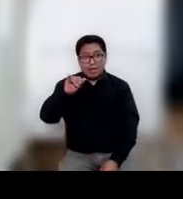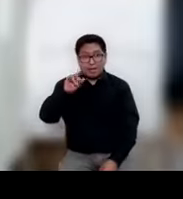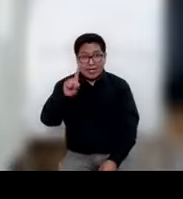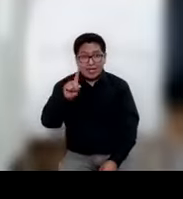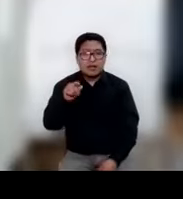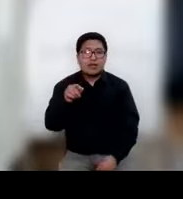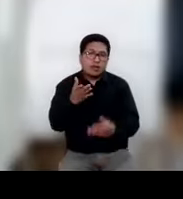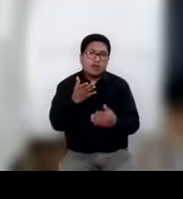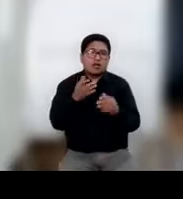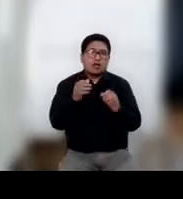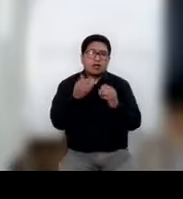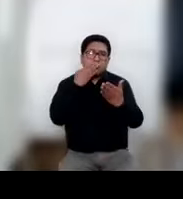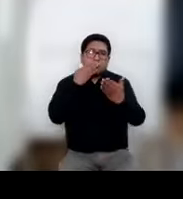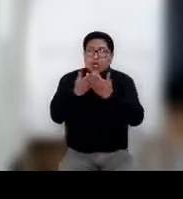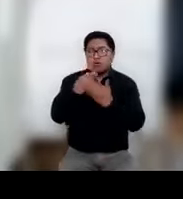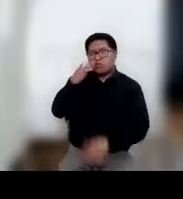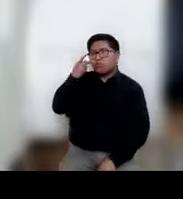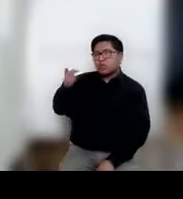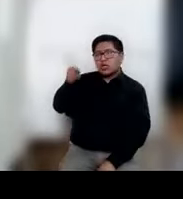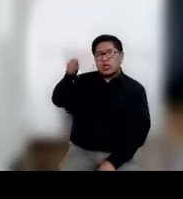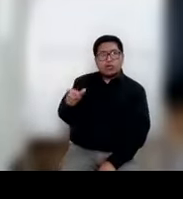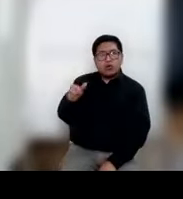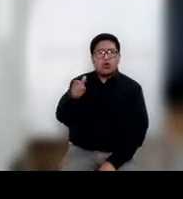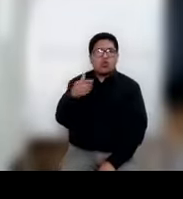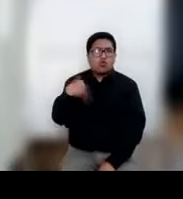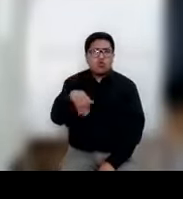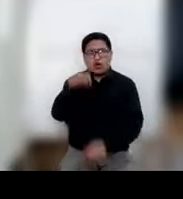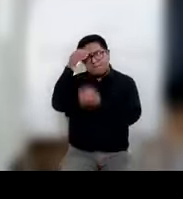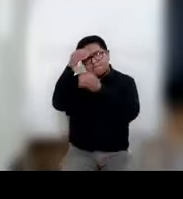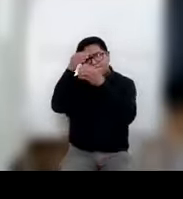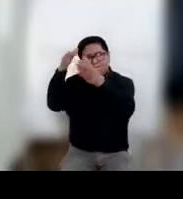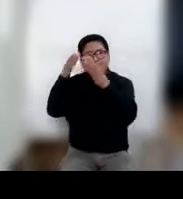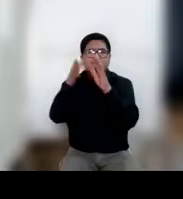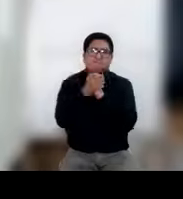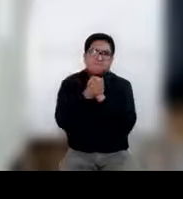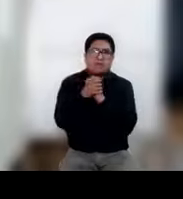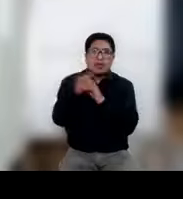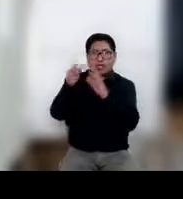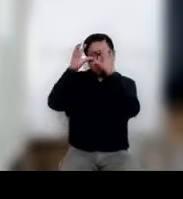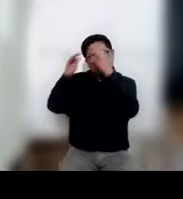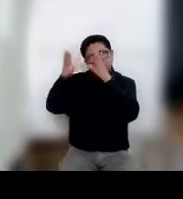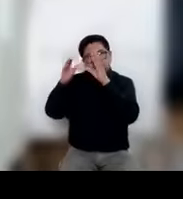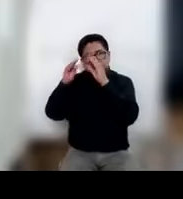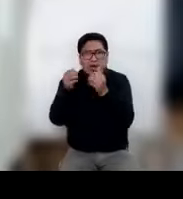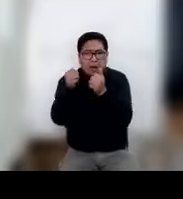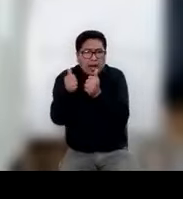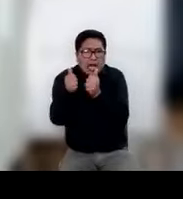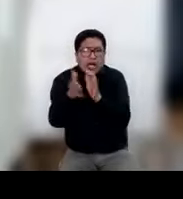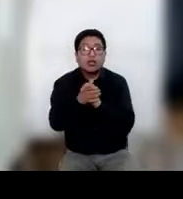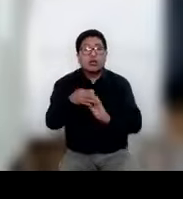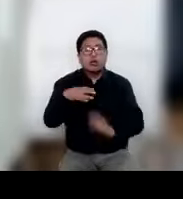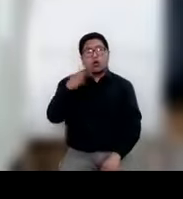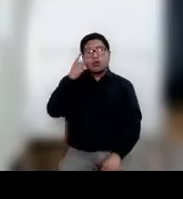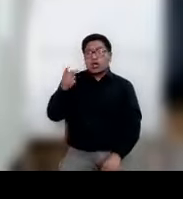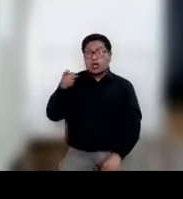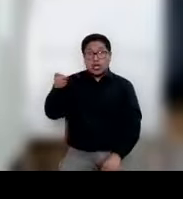totalmente formado está totalmente capacitado y con certezas yo entiendo de que ella está en la universidad